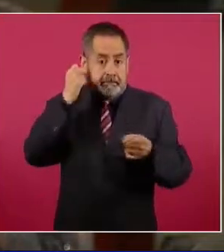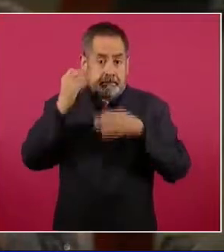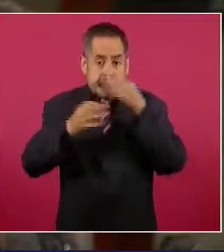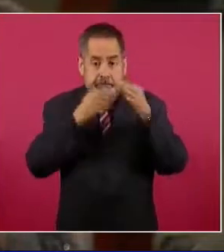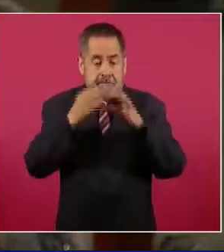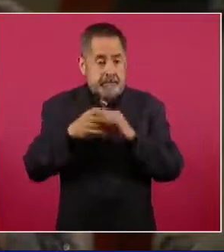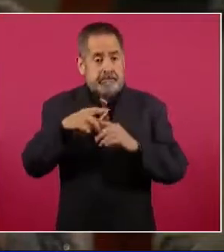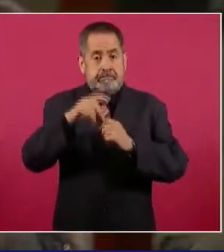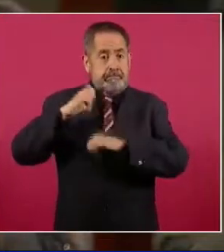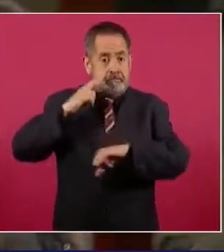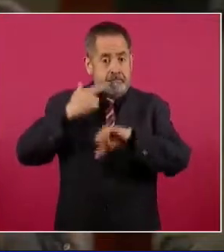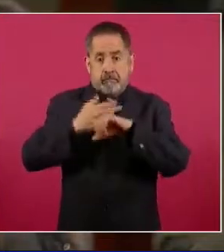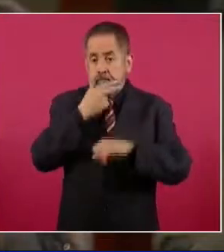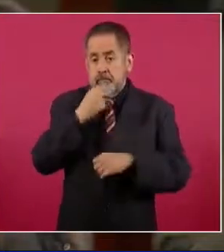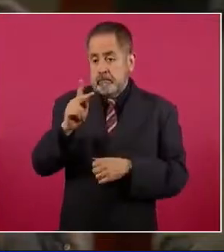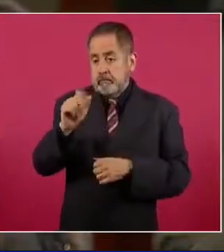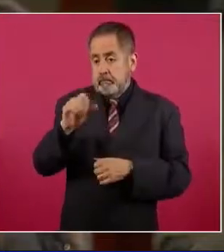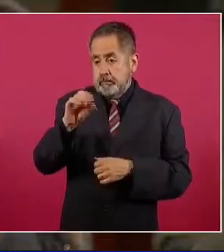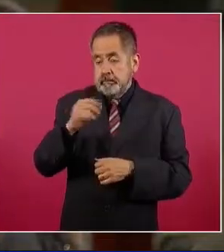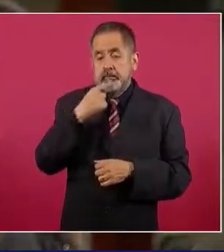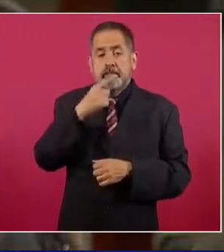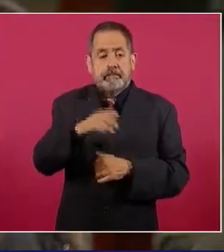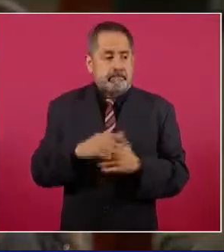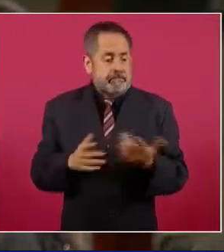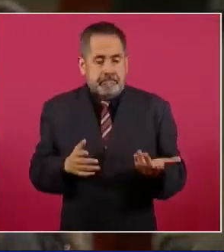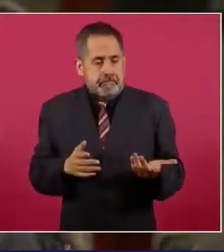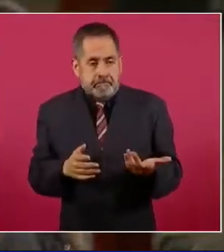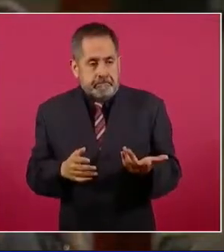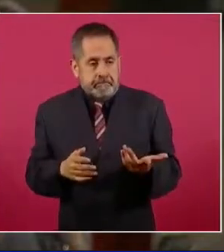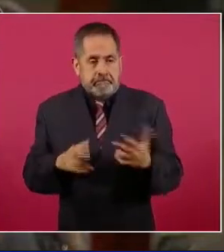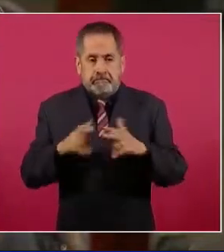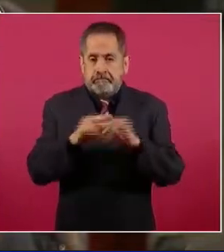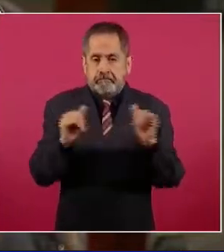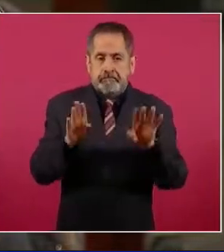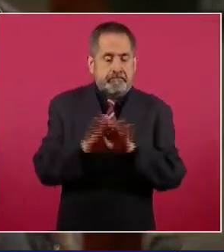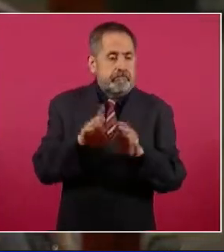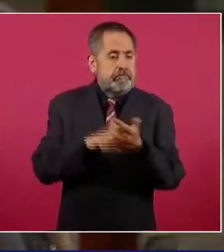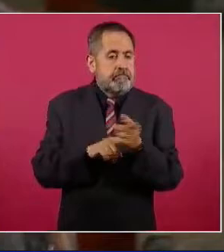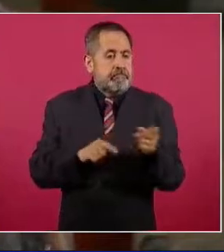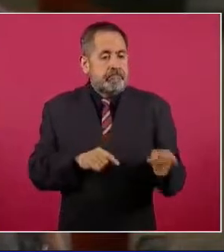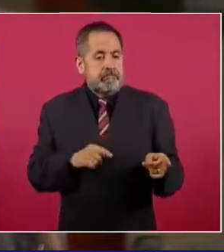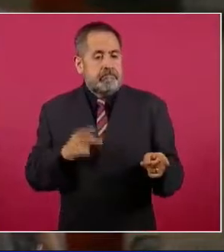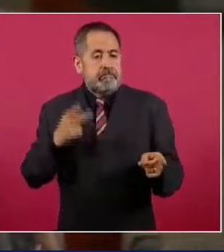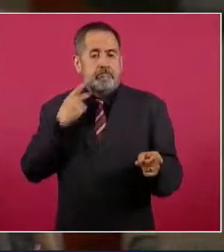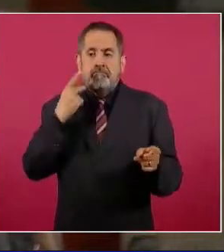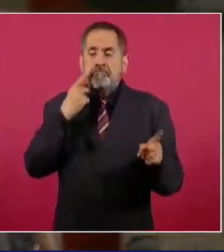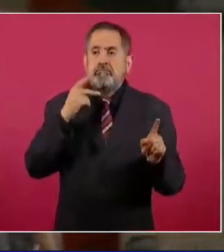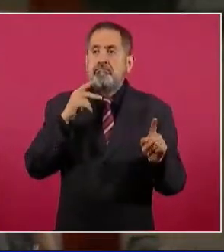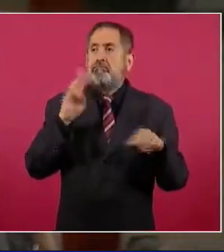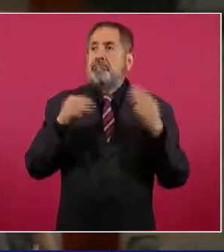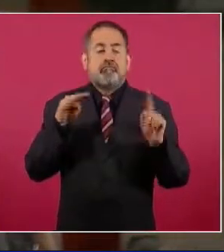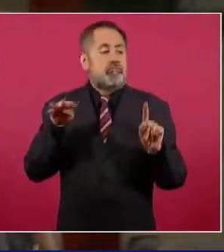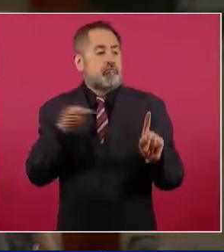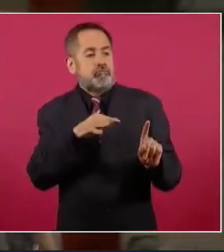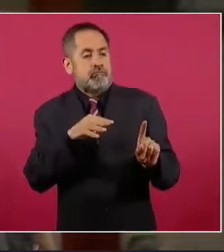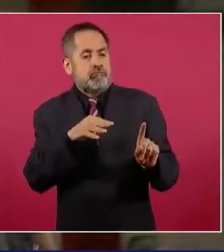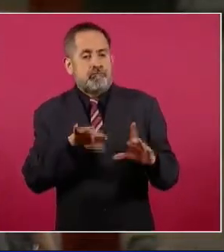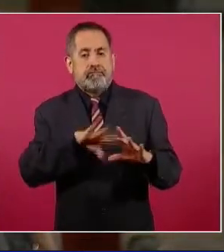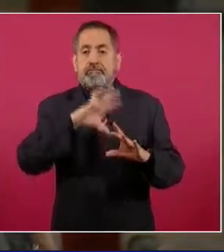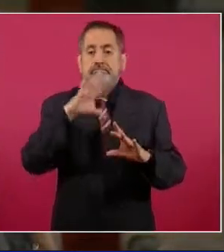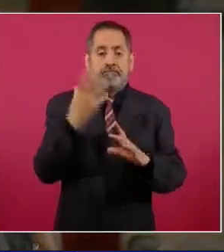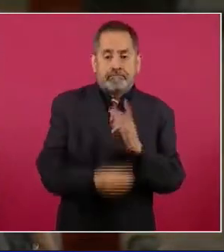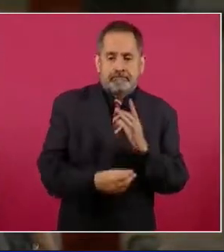conferencia, el titular declaró: nadie considerado como una persona expuesta políticamente en el mundo escapa de